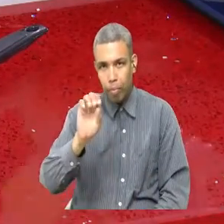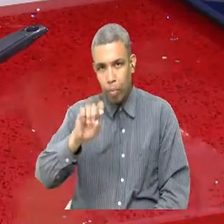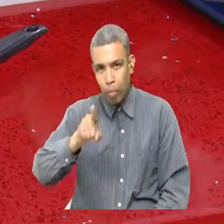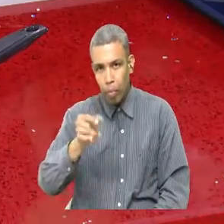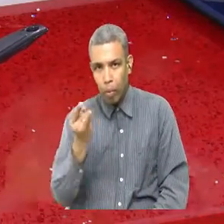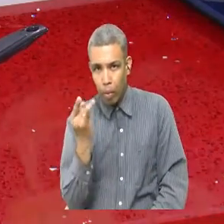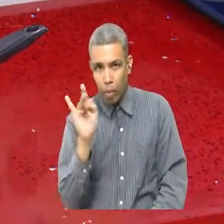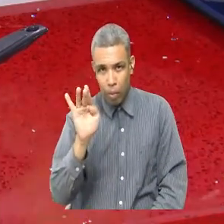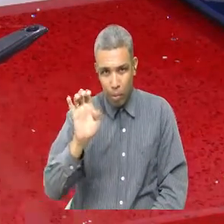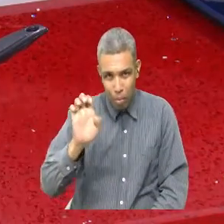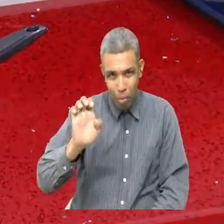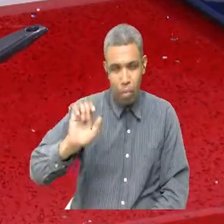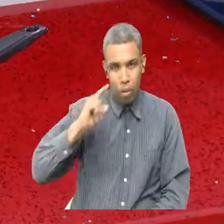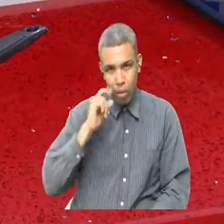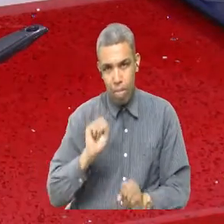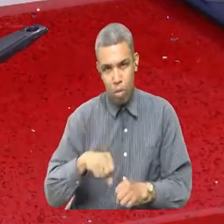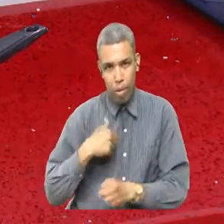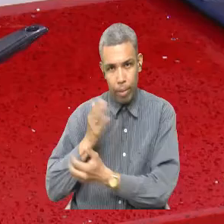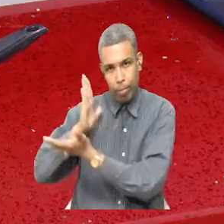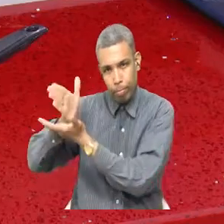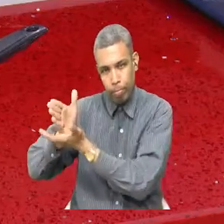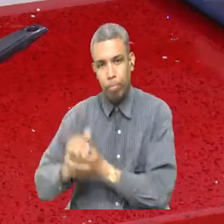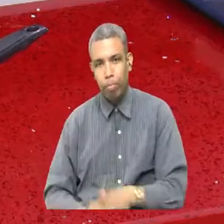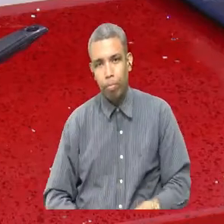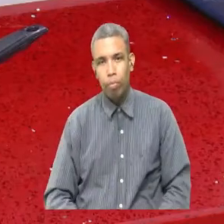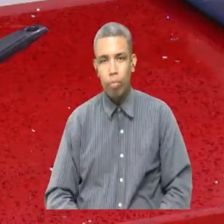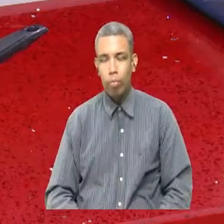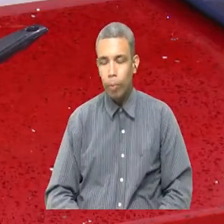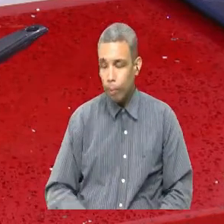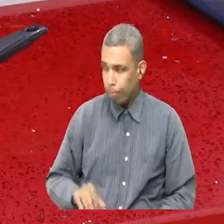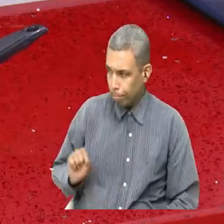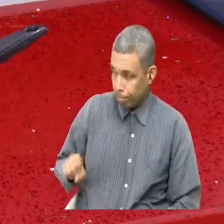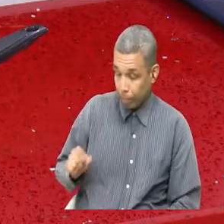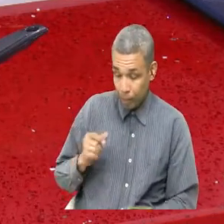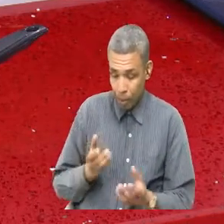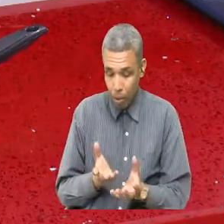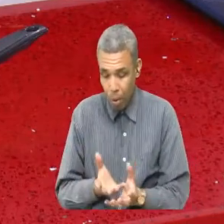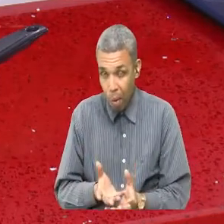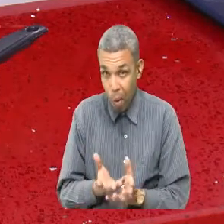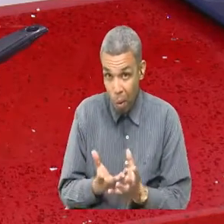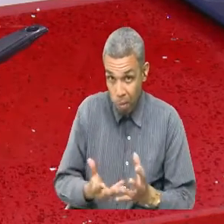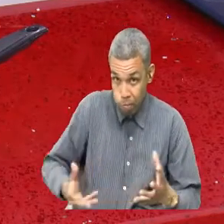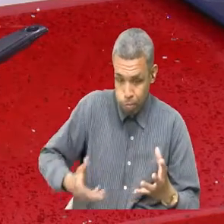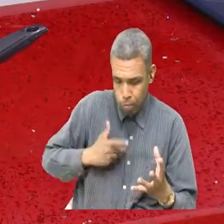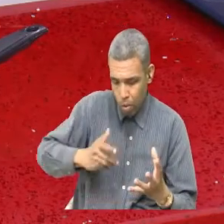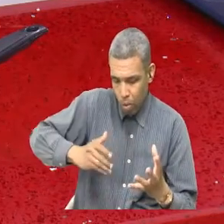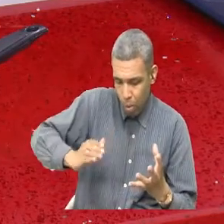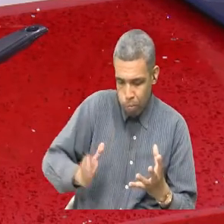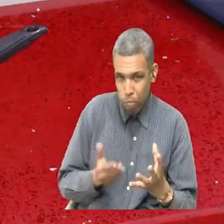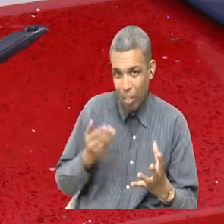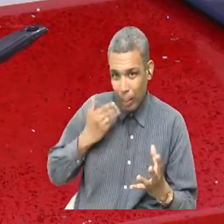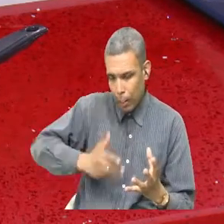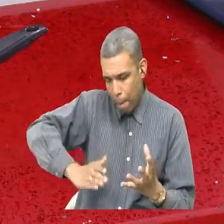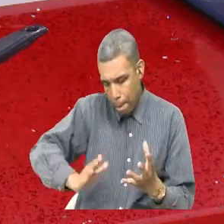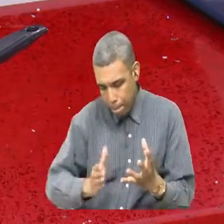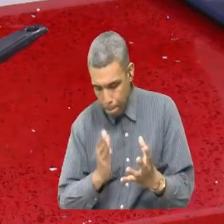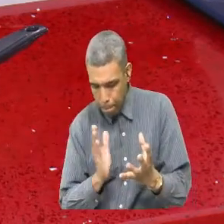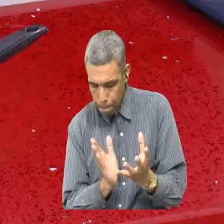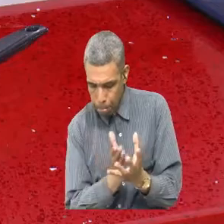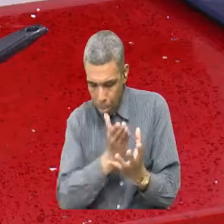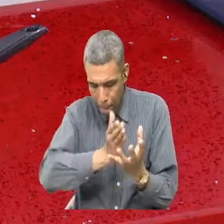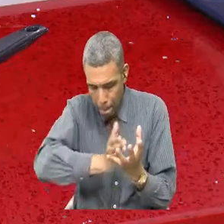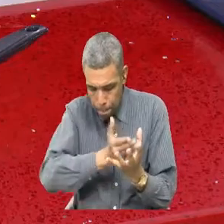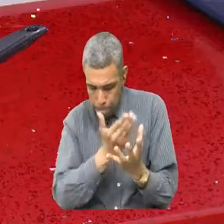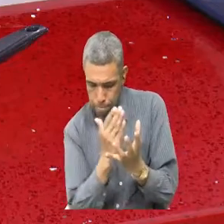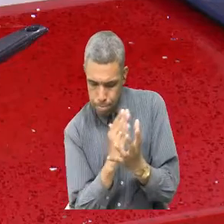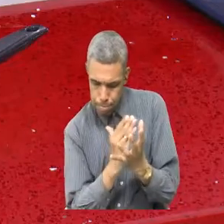la idea es que con la espátula podemos raspar el recipiente, el bol, la fuente. Terminar de ahorrarlo todo, ¿no?